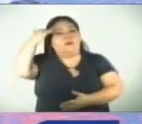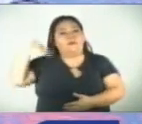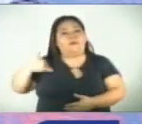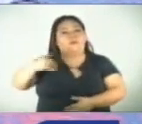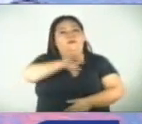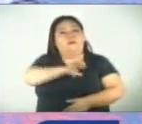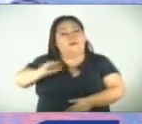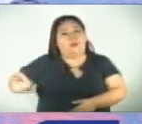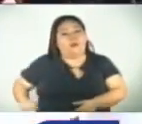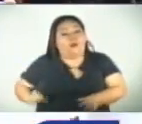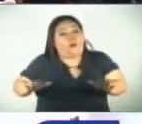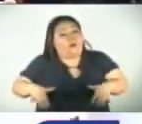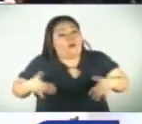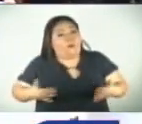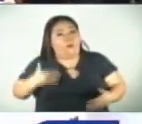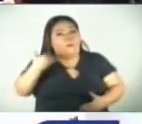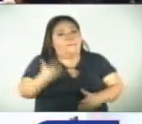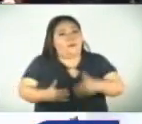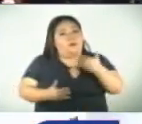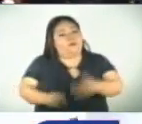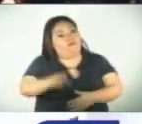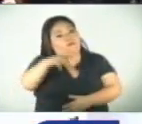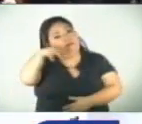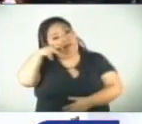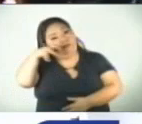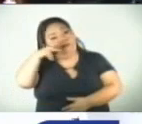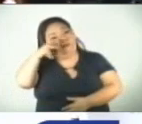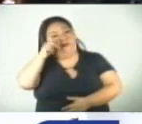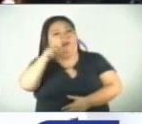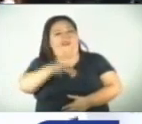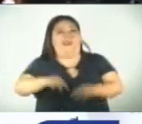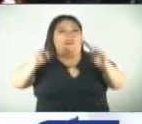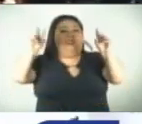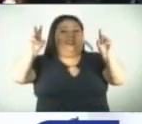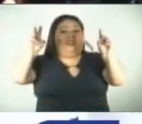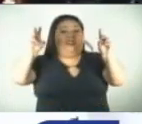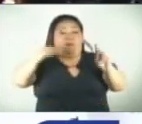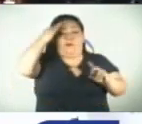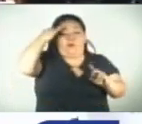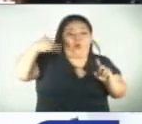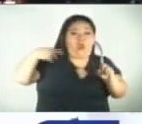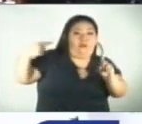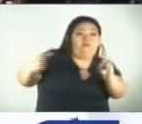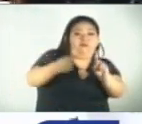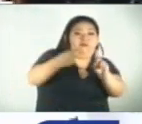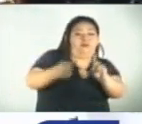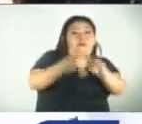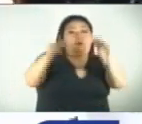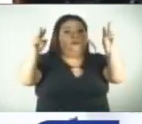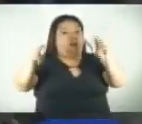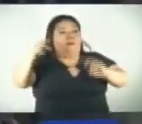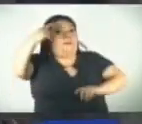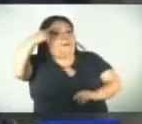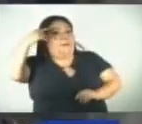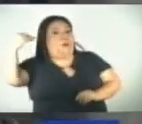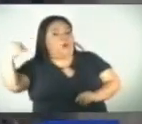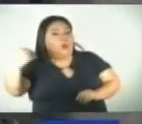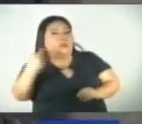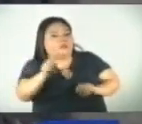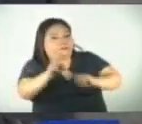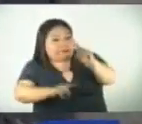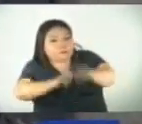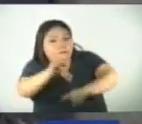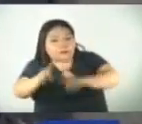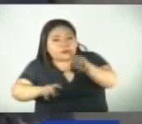de un proceso de observación electoral sobre violencia contra mujeres políticamente activas. El estudio refleja que durante esos